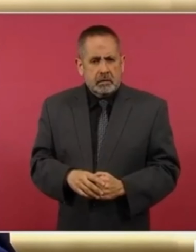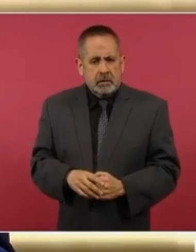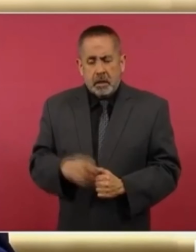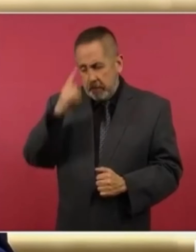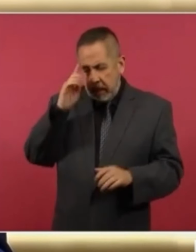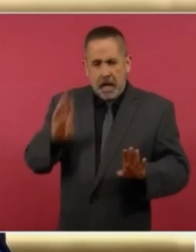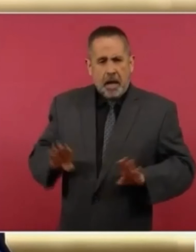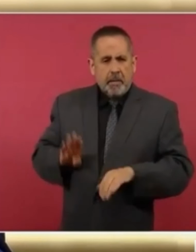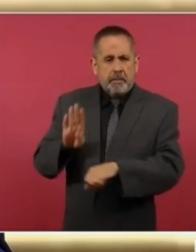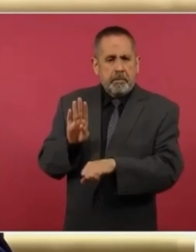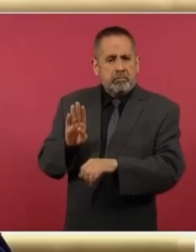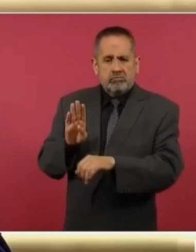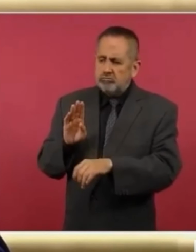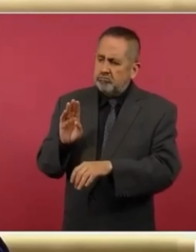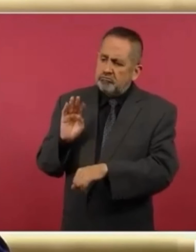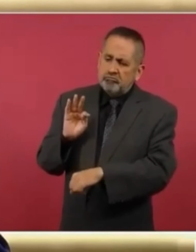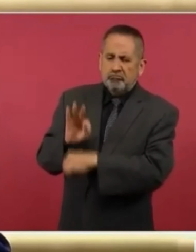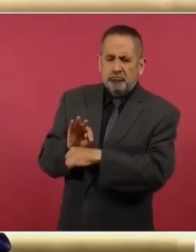beneficio de otros